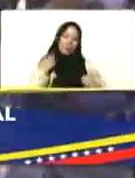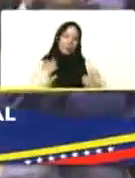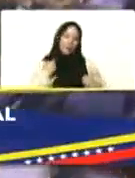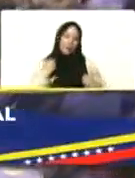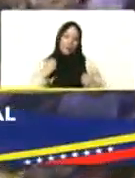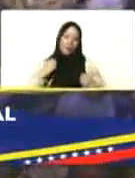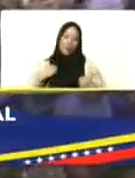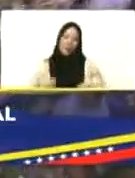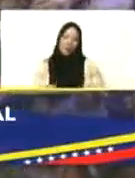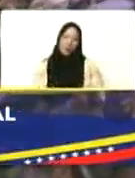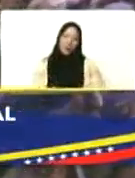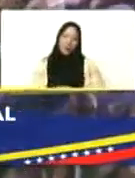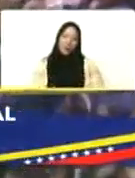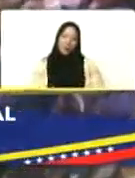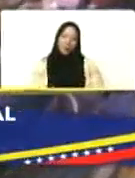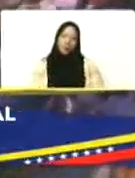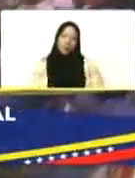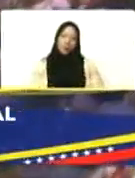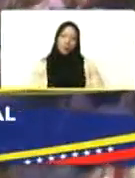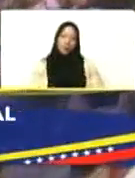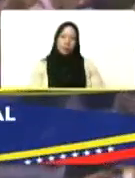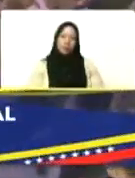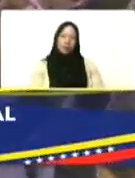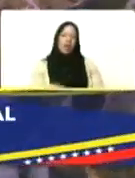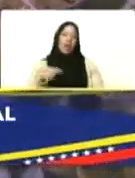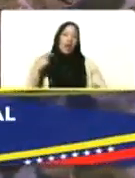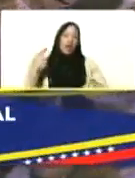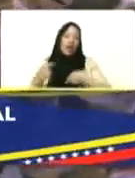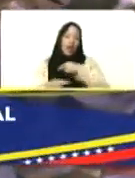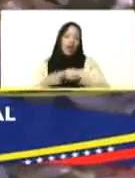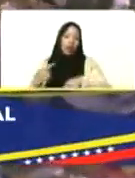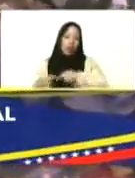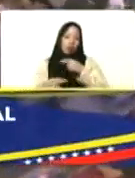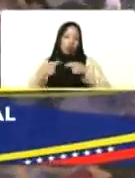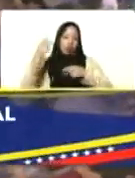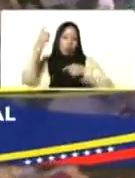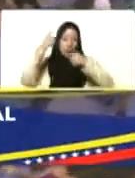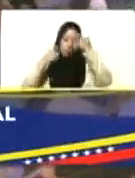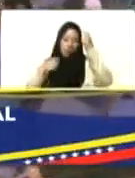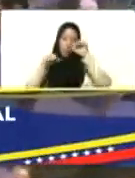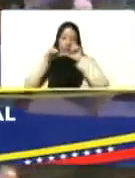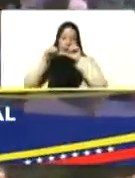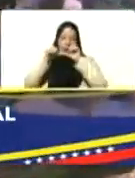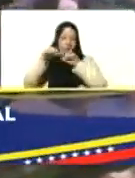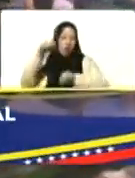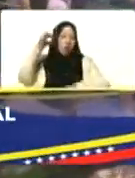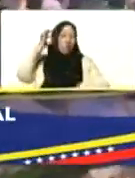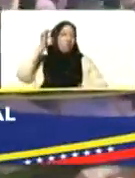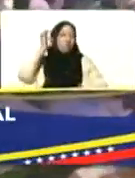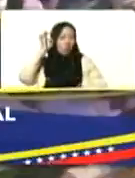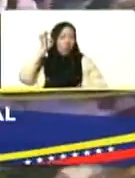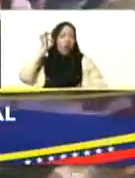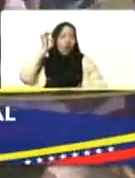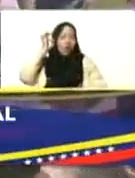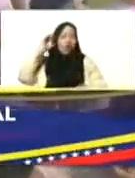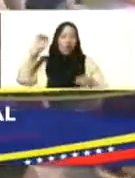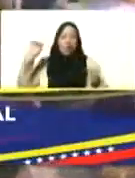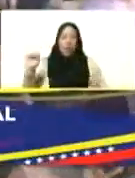Esta es la obra de la revolución bolivariana. ¡Viva